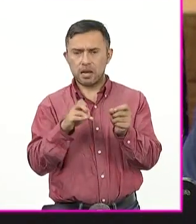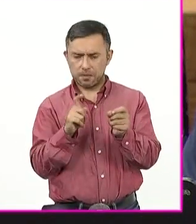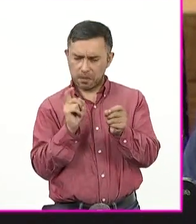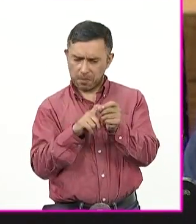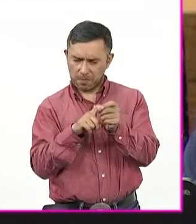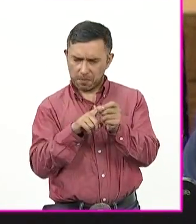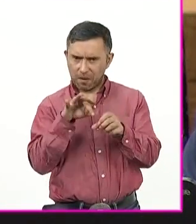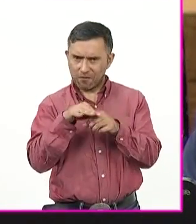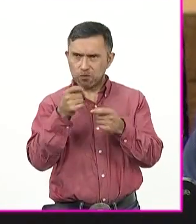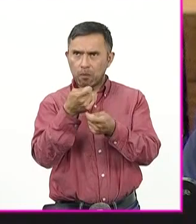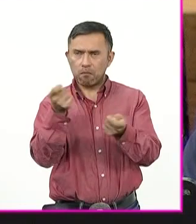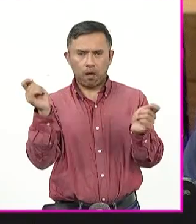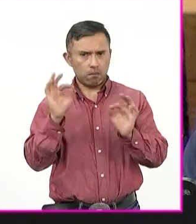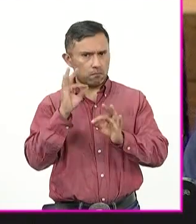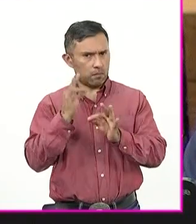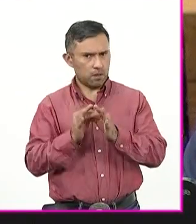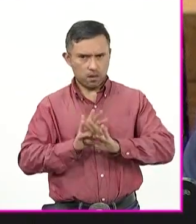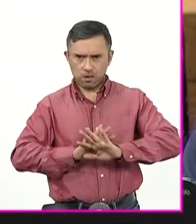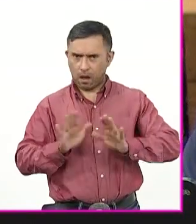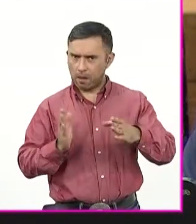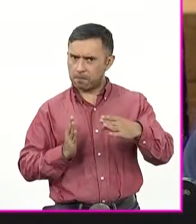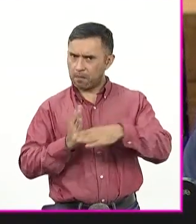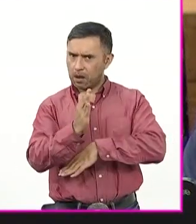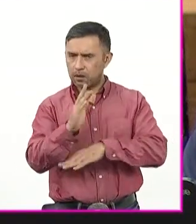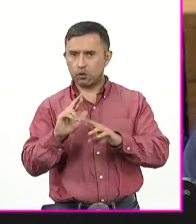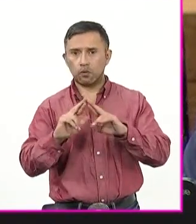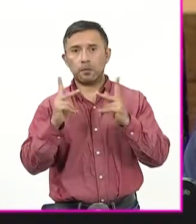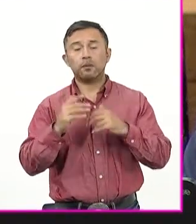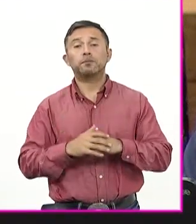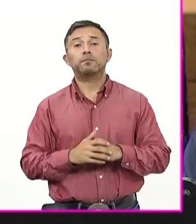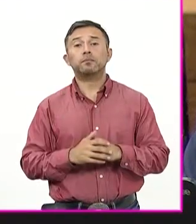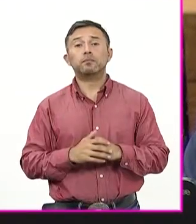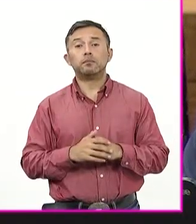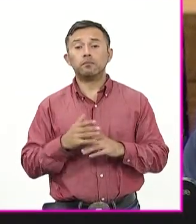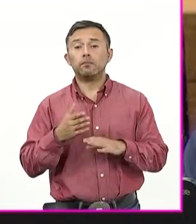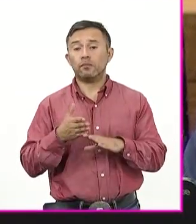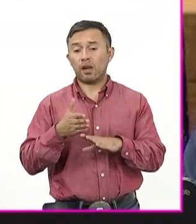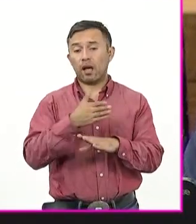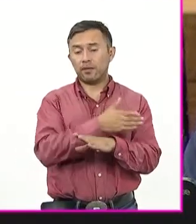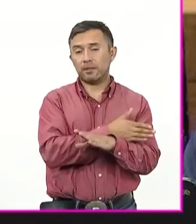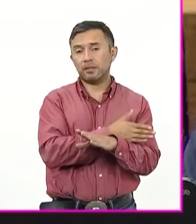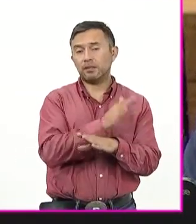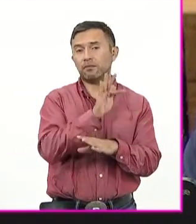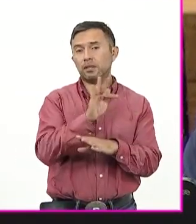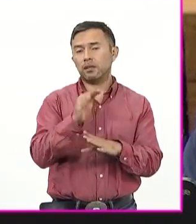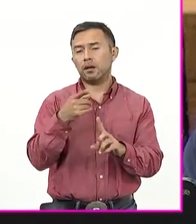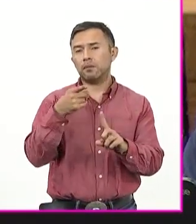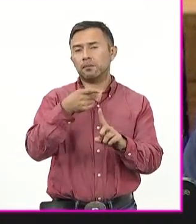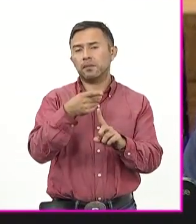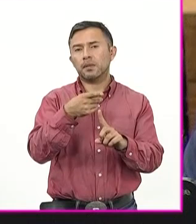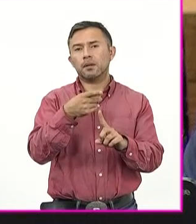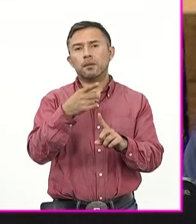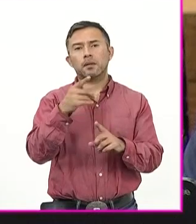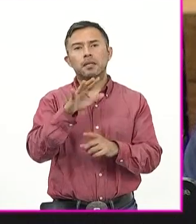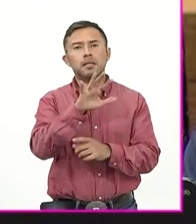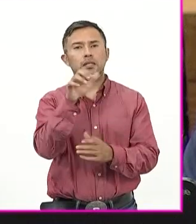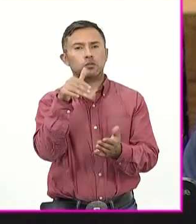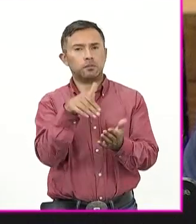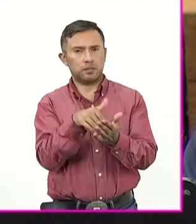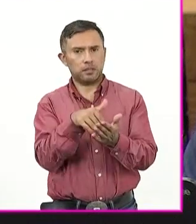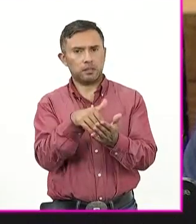estos propósitos. En el momento del periodo a que se hace referencia, la meta era de 500,000 y la